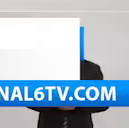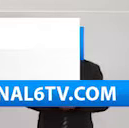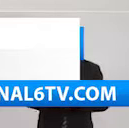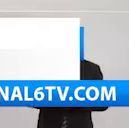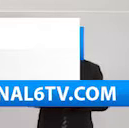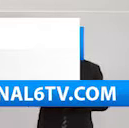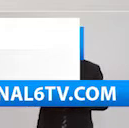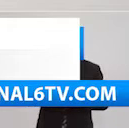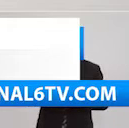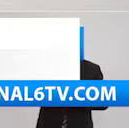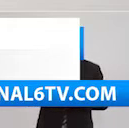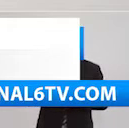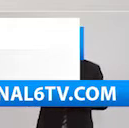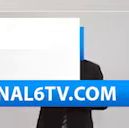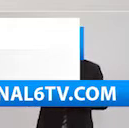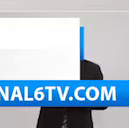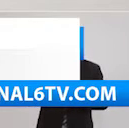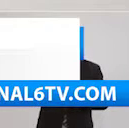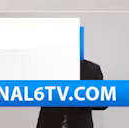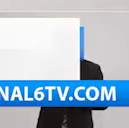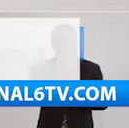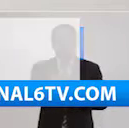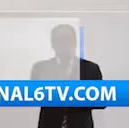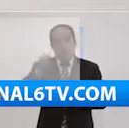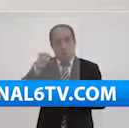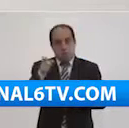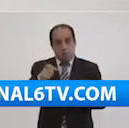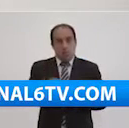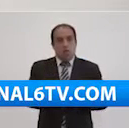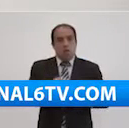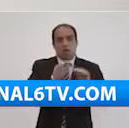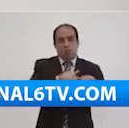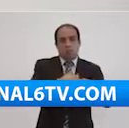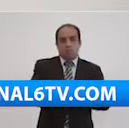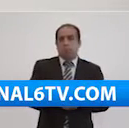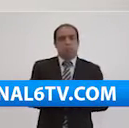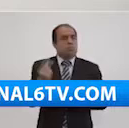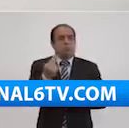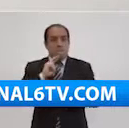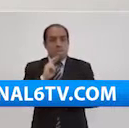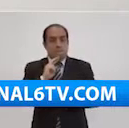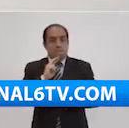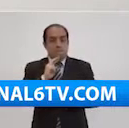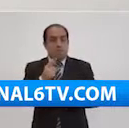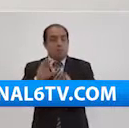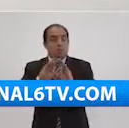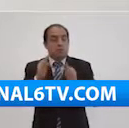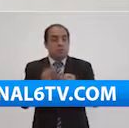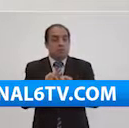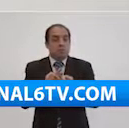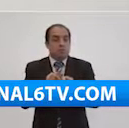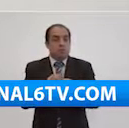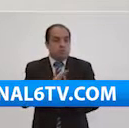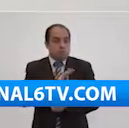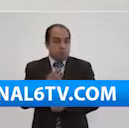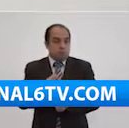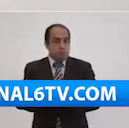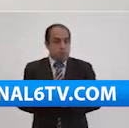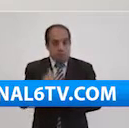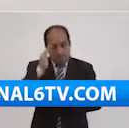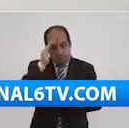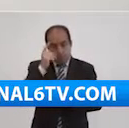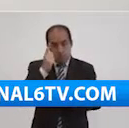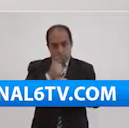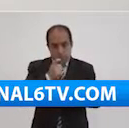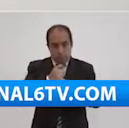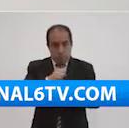en la parte que es de inscripción, pero no requieren ningún trámite adicional más que su inscripción. Afirmó que se están dando todas las facilidades para que los